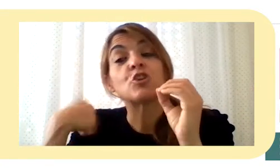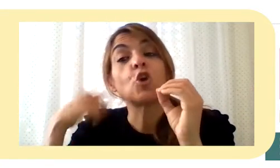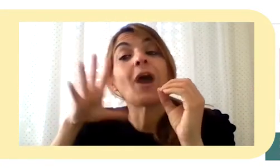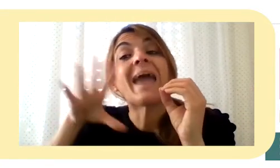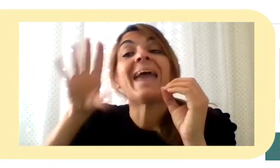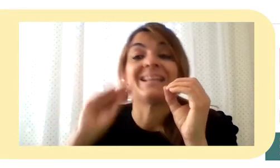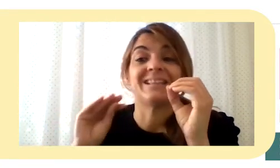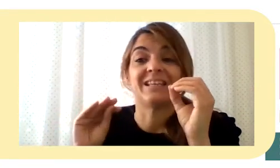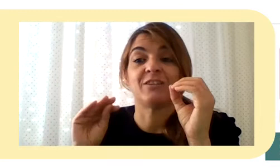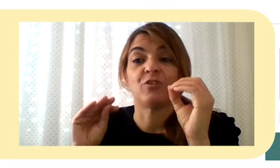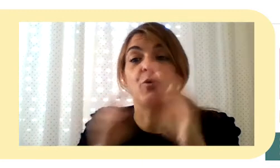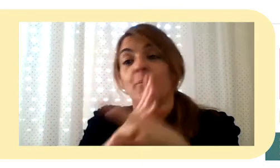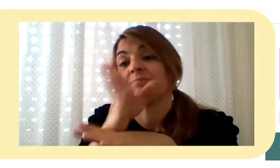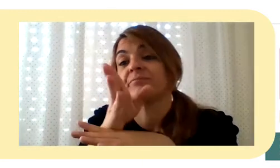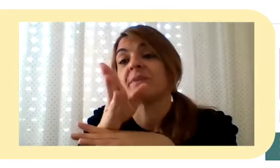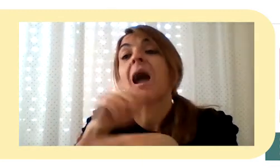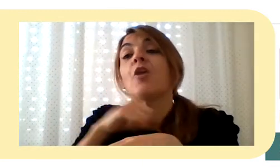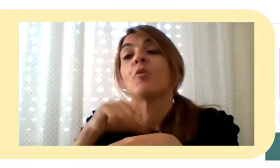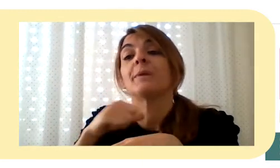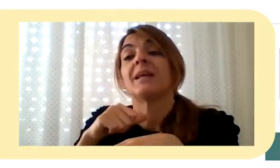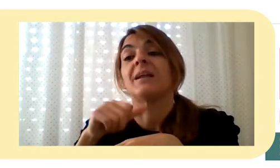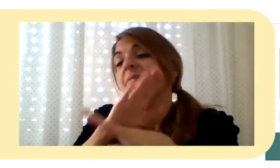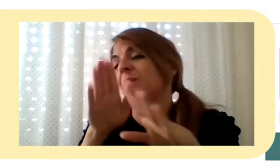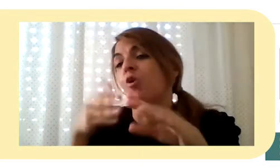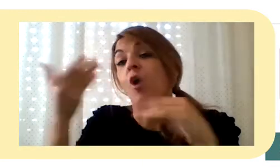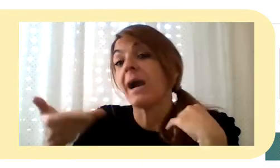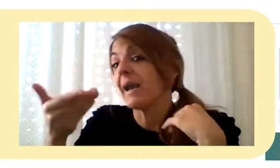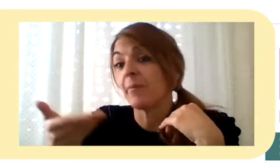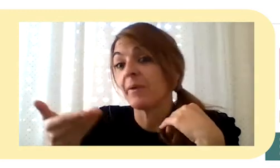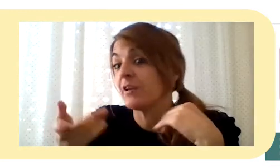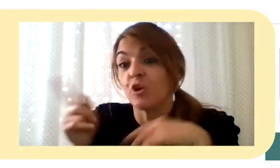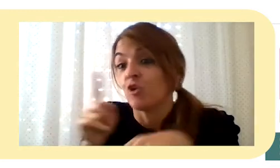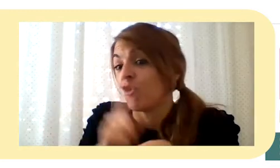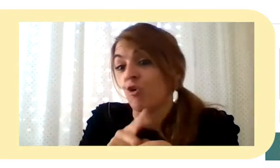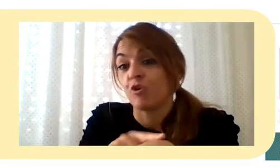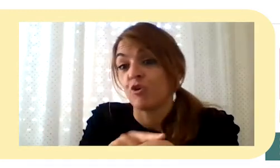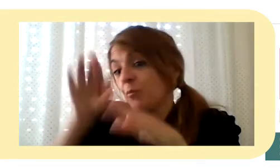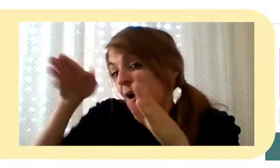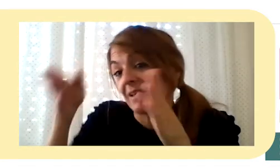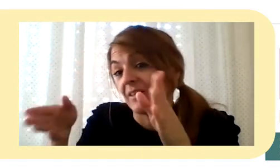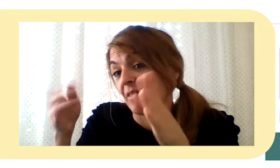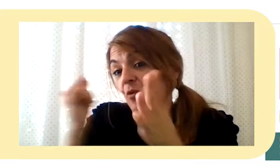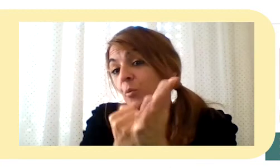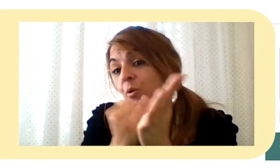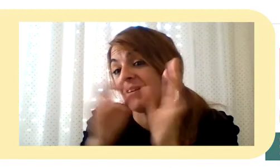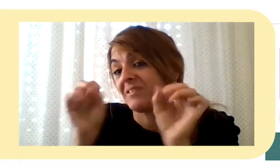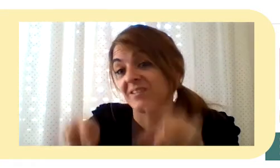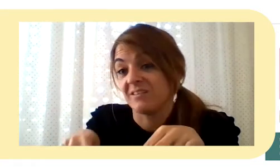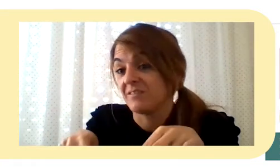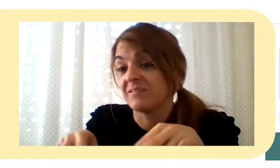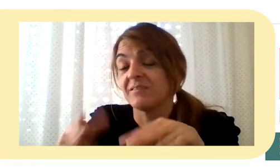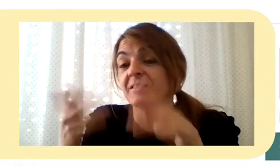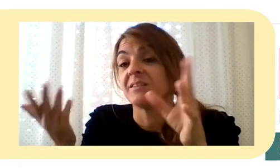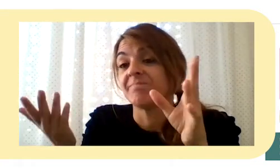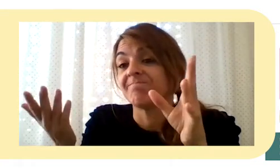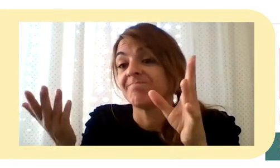hospital, gente que acudió ya tan grave que murió y no le dio tiempo a hacerle la prueba diagnóstica. Pero fijaros qué es